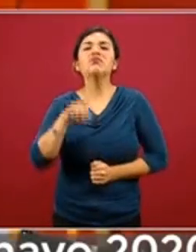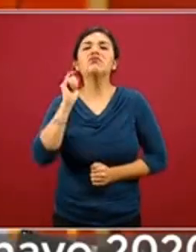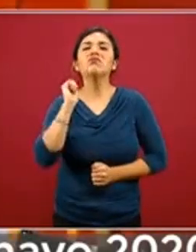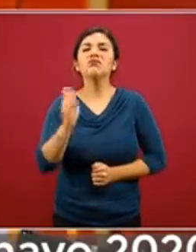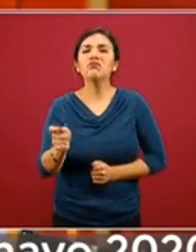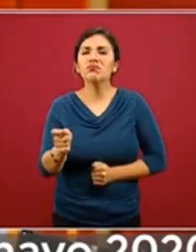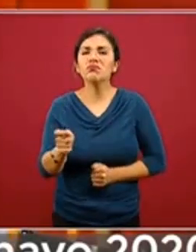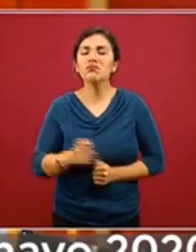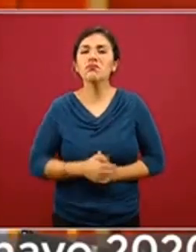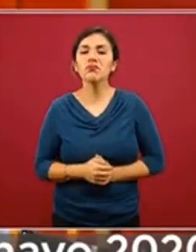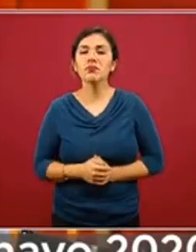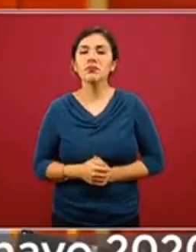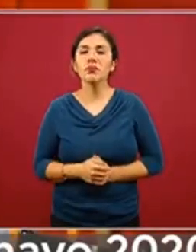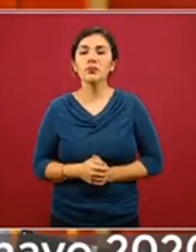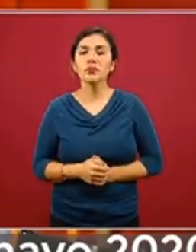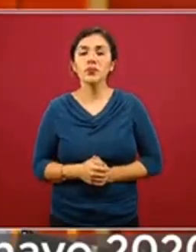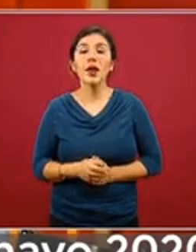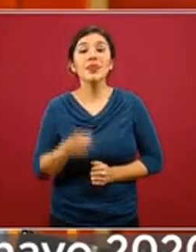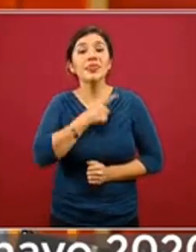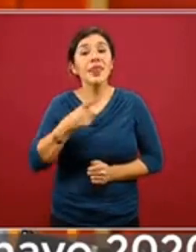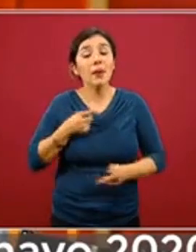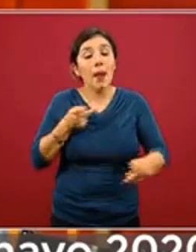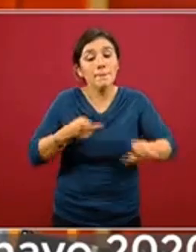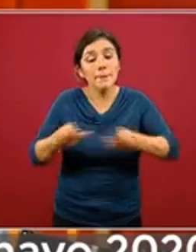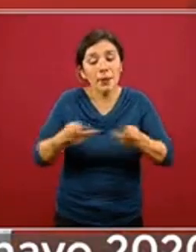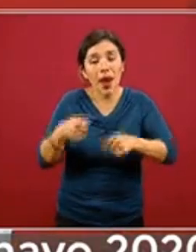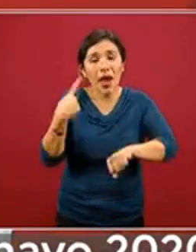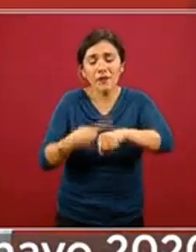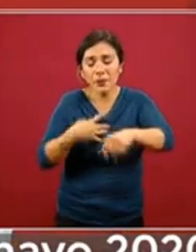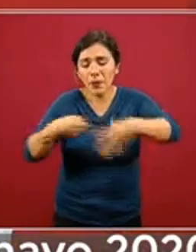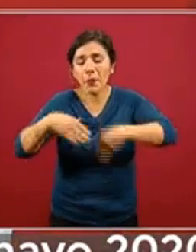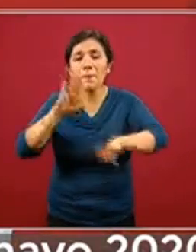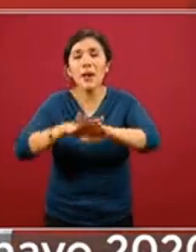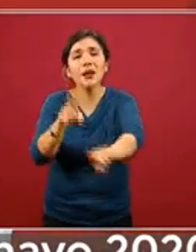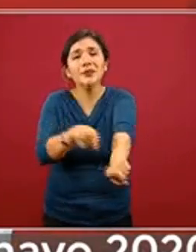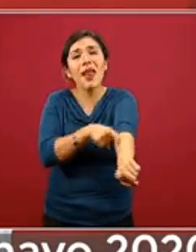consiste en preparémonos para una epidemia larga.